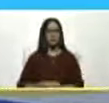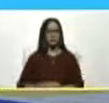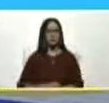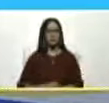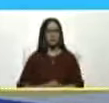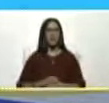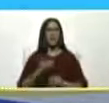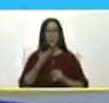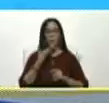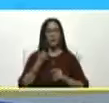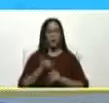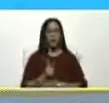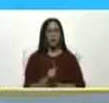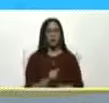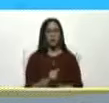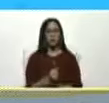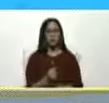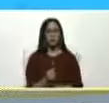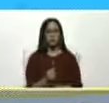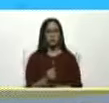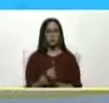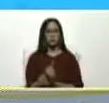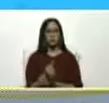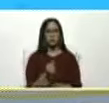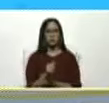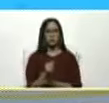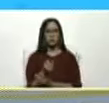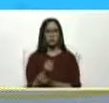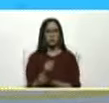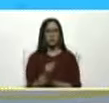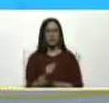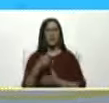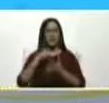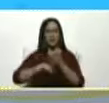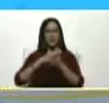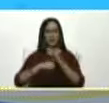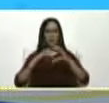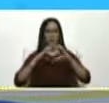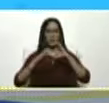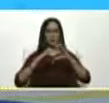¿Hemos mejorado en la batalla comunicacional? Sí.